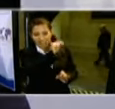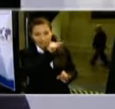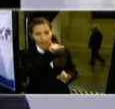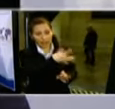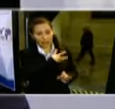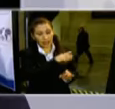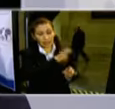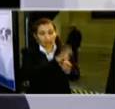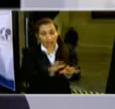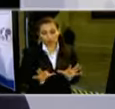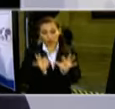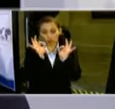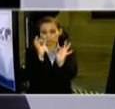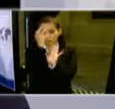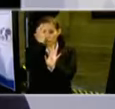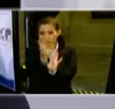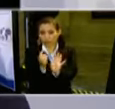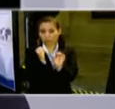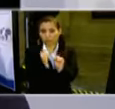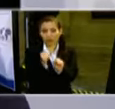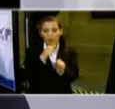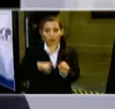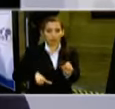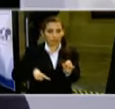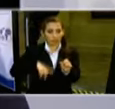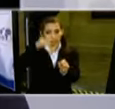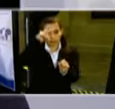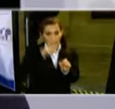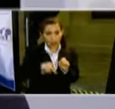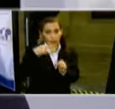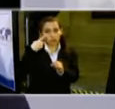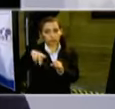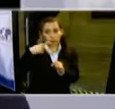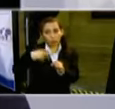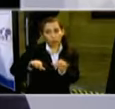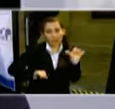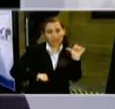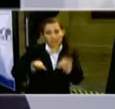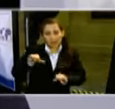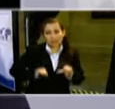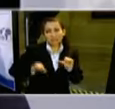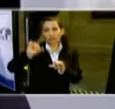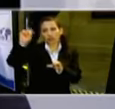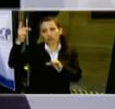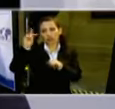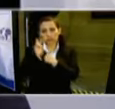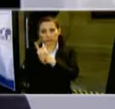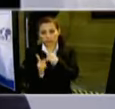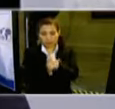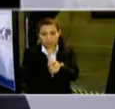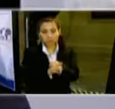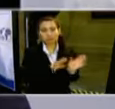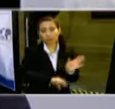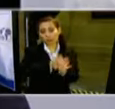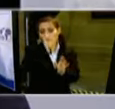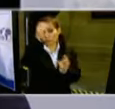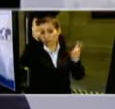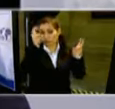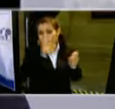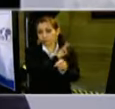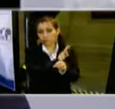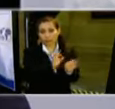de una mayor legitimidad y fuerza de negociación al Estado mexicano en sus acciones externas. Otro tema que puede